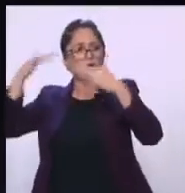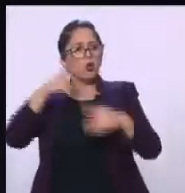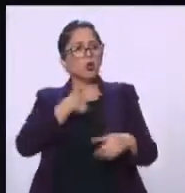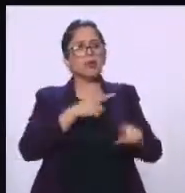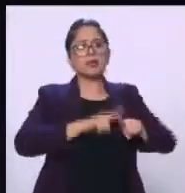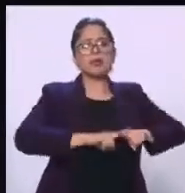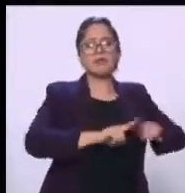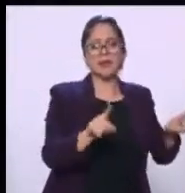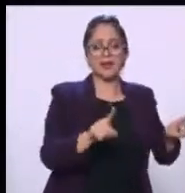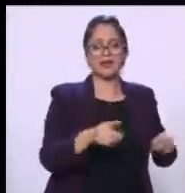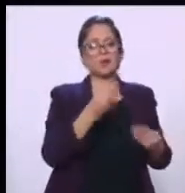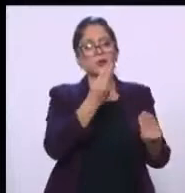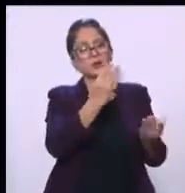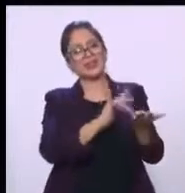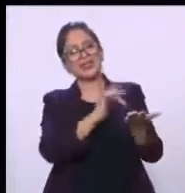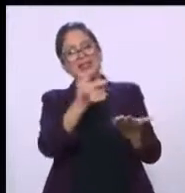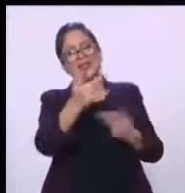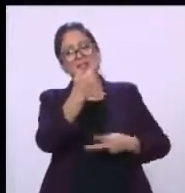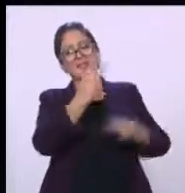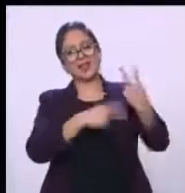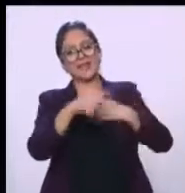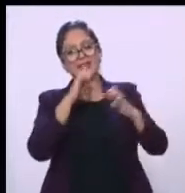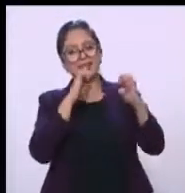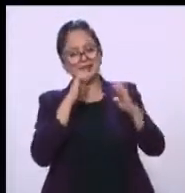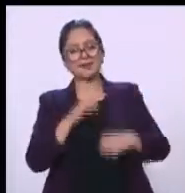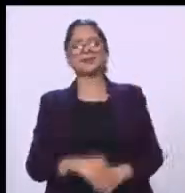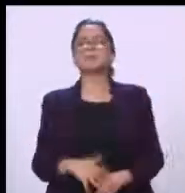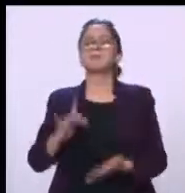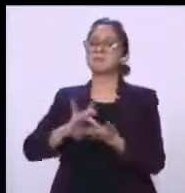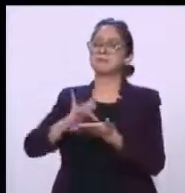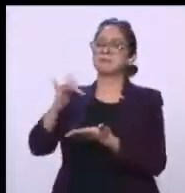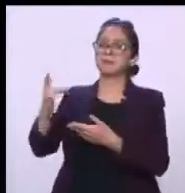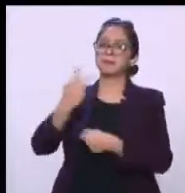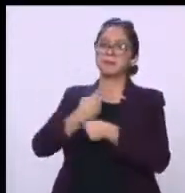muchísimas gracias. Fue un placer enorme. Gracias por tomarse el tiempo para platicar sobre estos